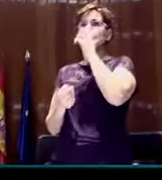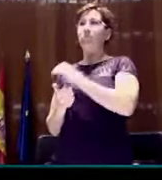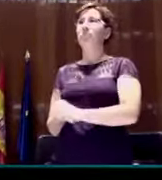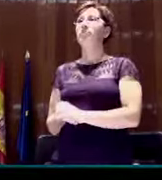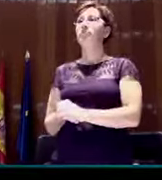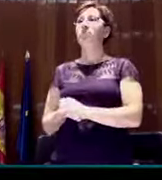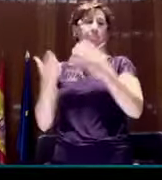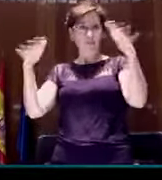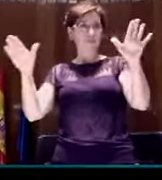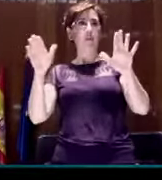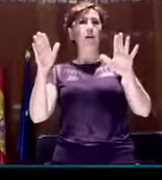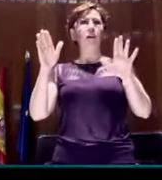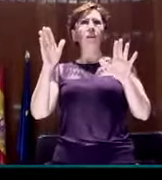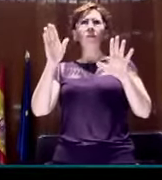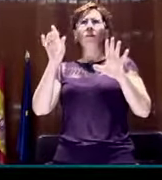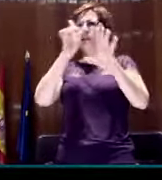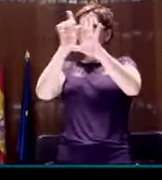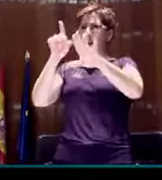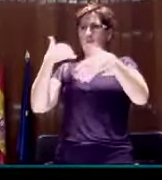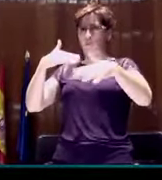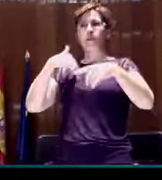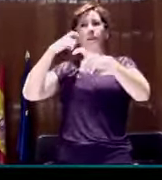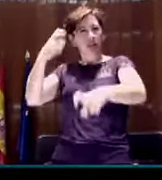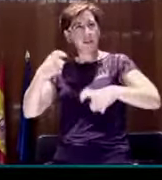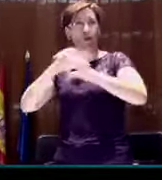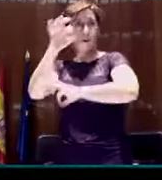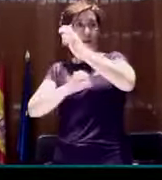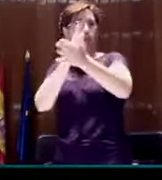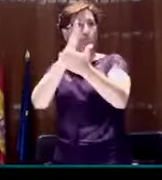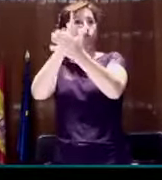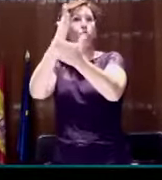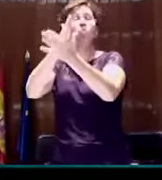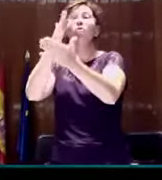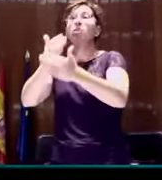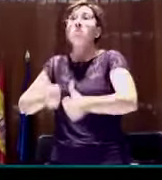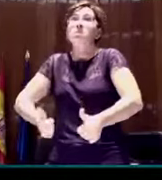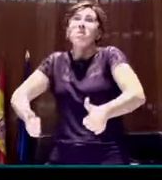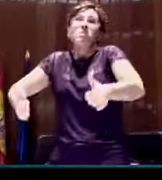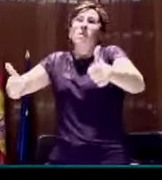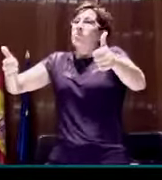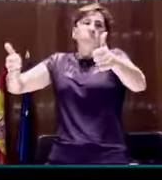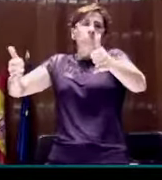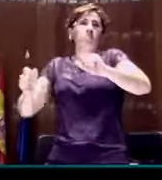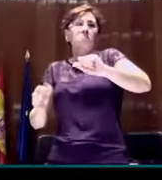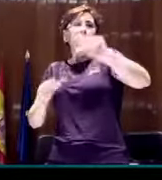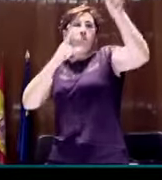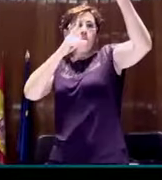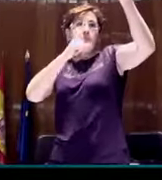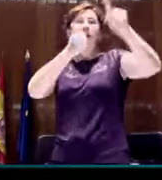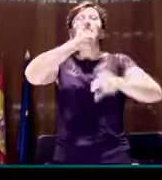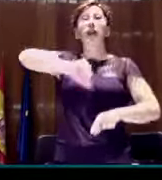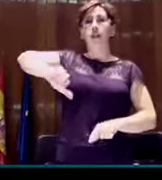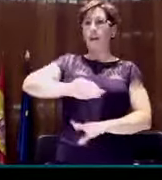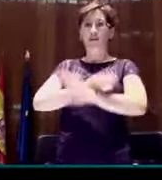¿no? Estuve 6 años organizando cursos de lengua de signos hasta que ya llegué a un límite y decidí irme a Islandia, uno de los